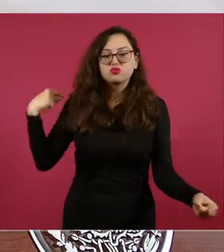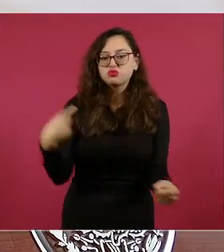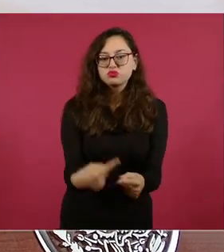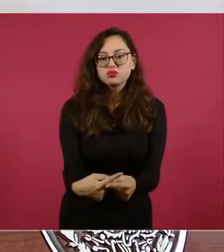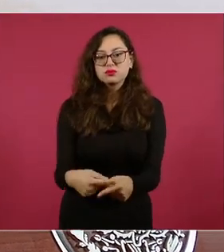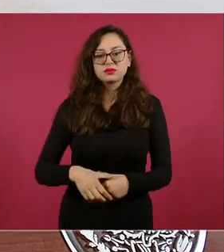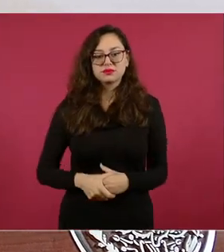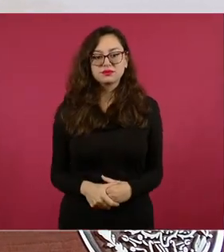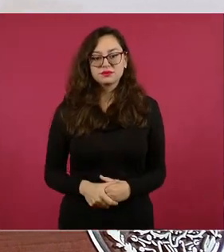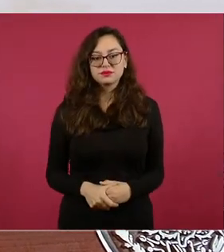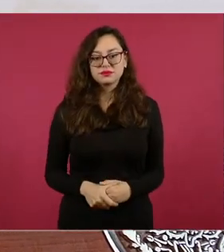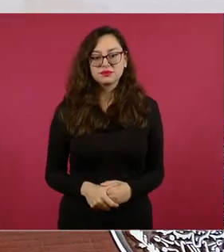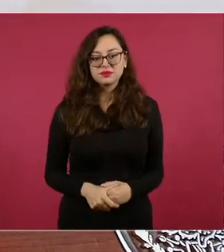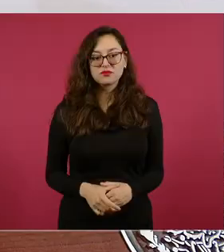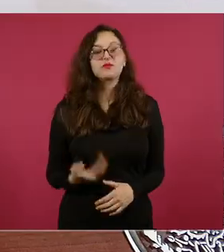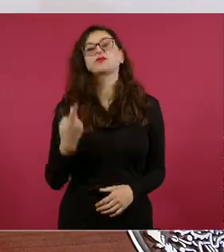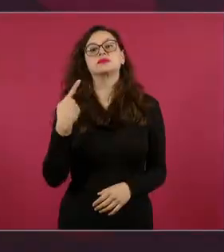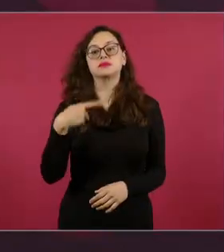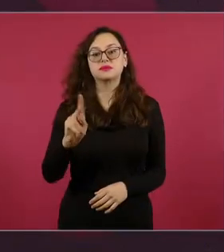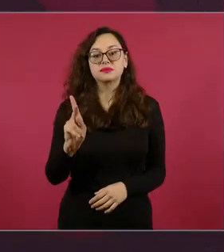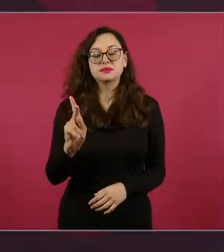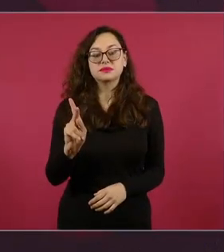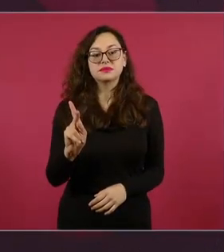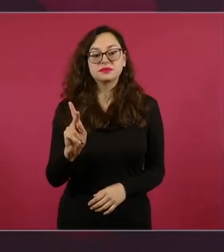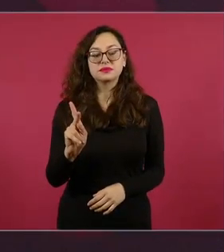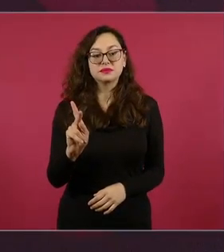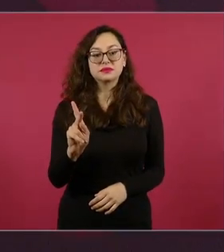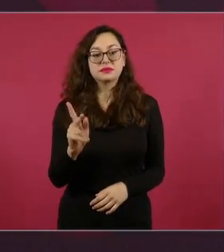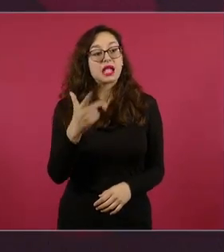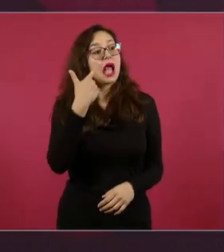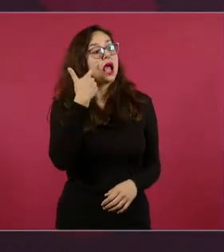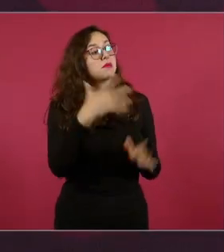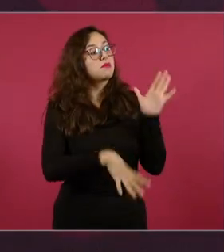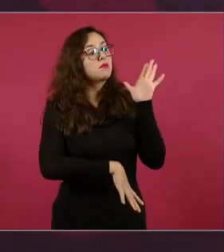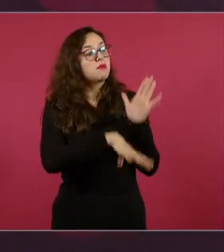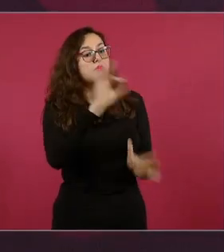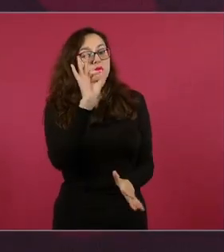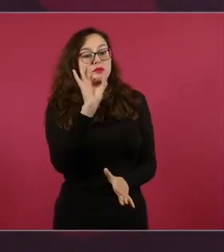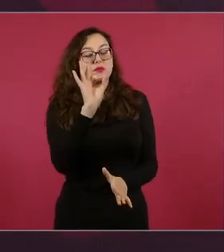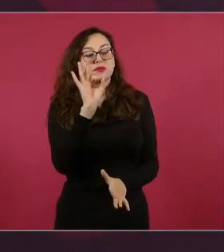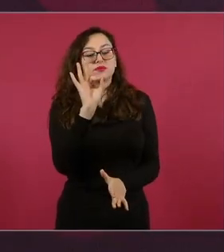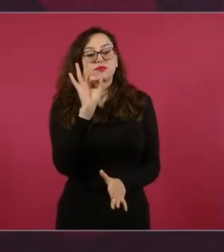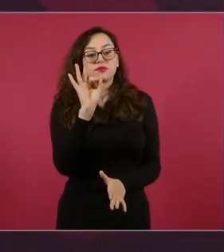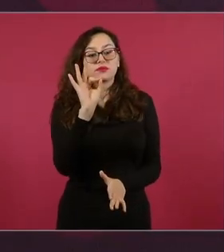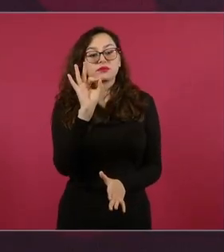Bueno, pero les voy a poner, a ver si la encontramos,